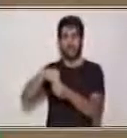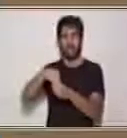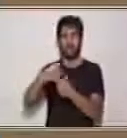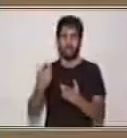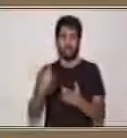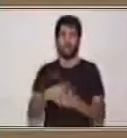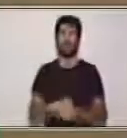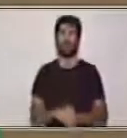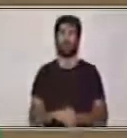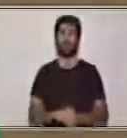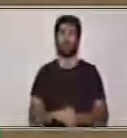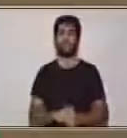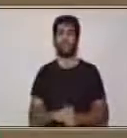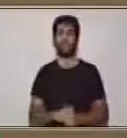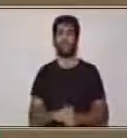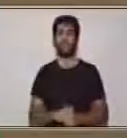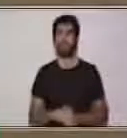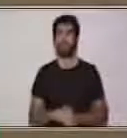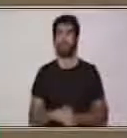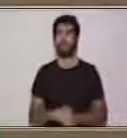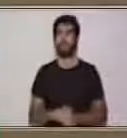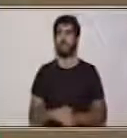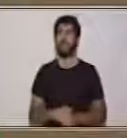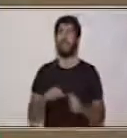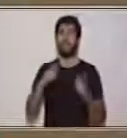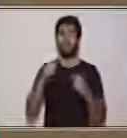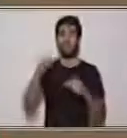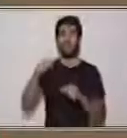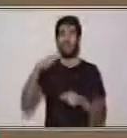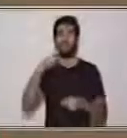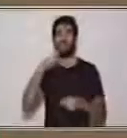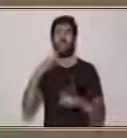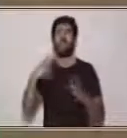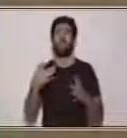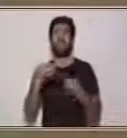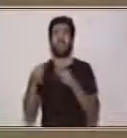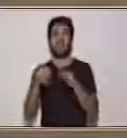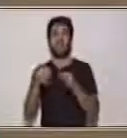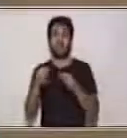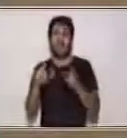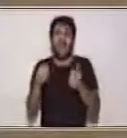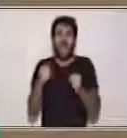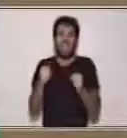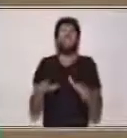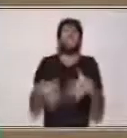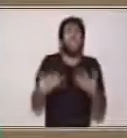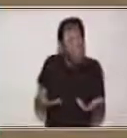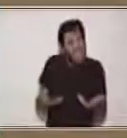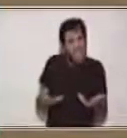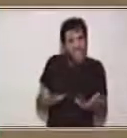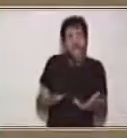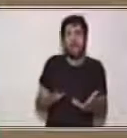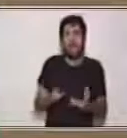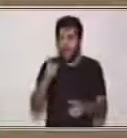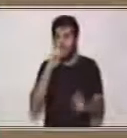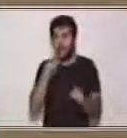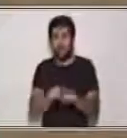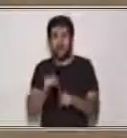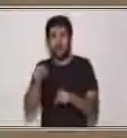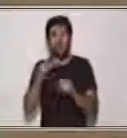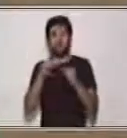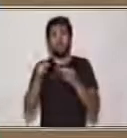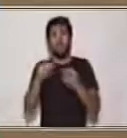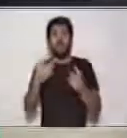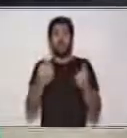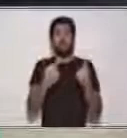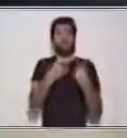sujeto y del verbo, ¿sí? El verbo nos va a indicar la acción, pero también nos indica en qué persona y